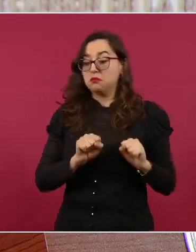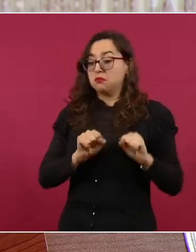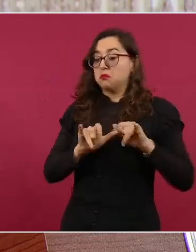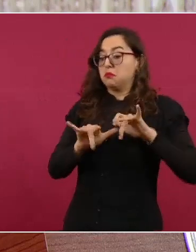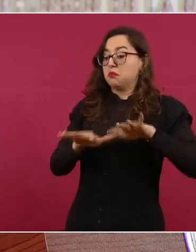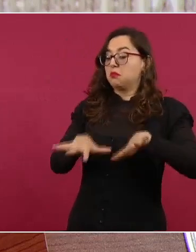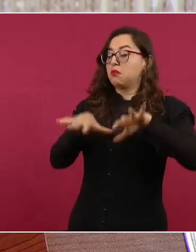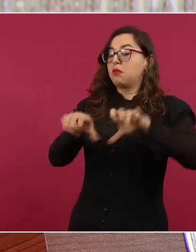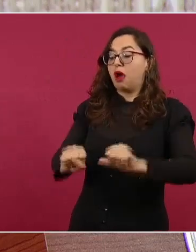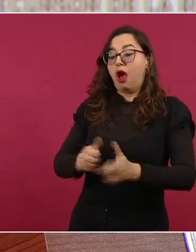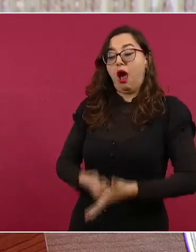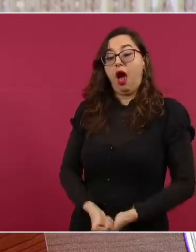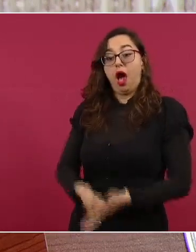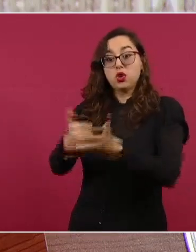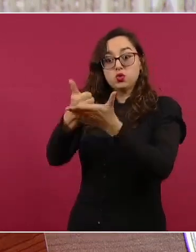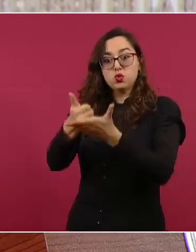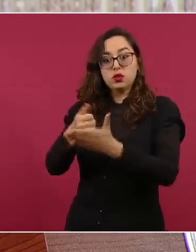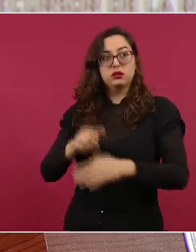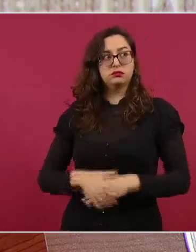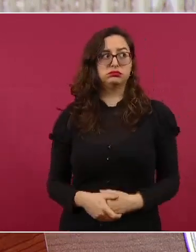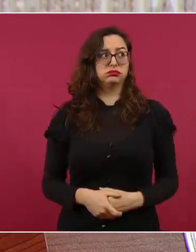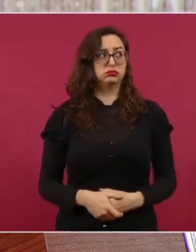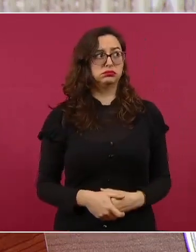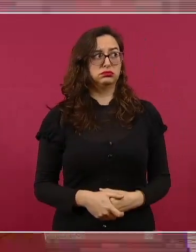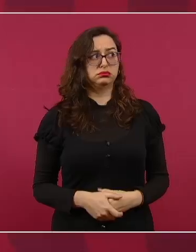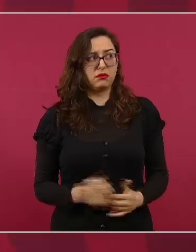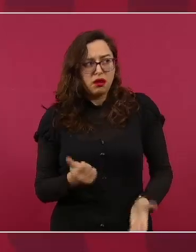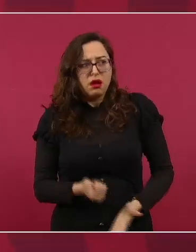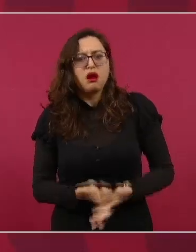imagínense si en 3 siglos